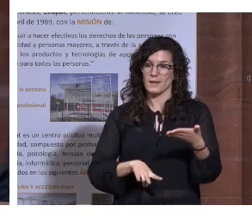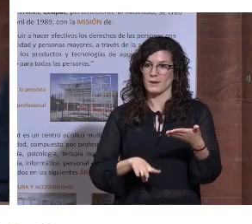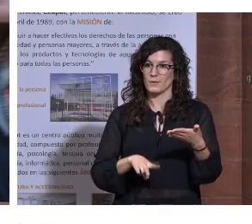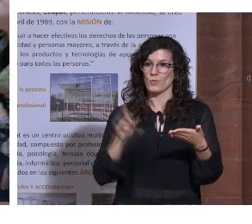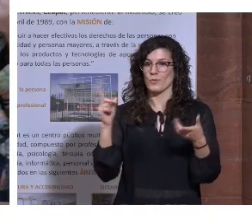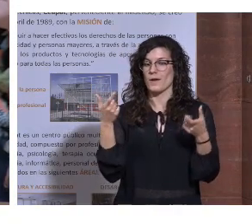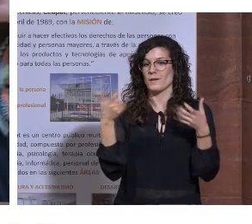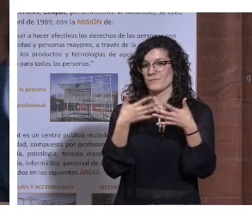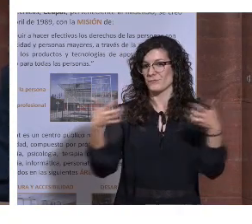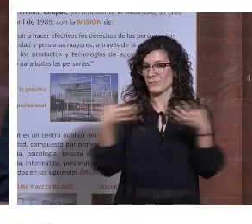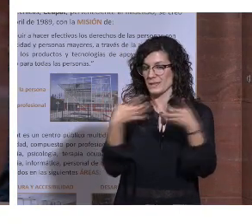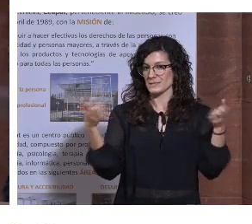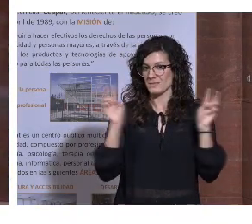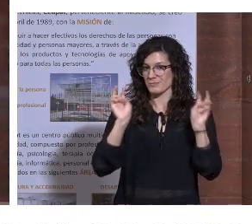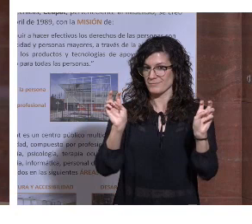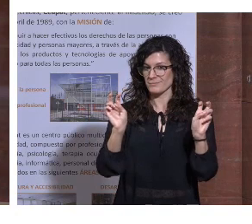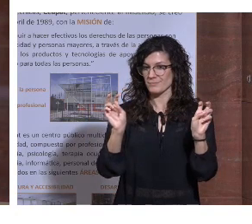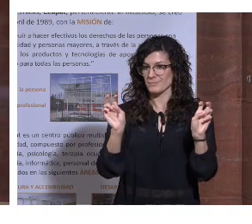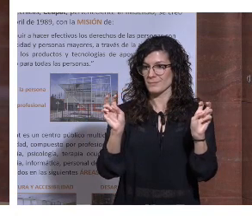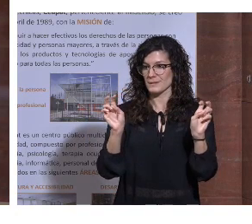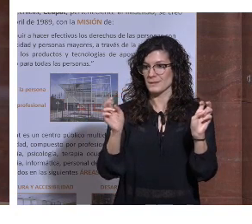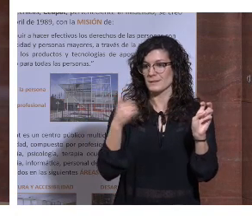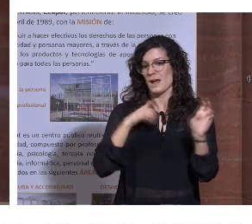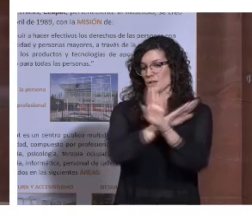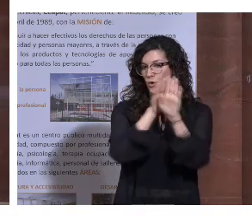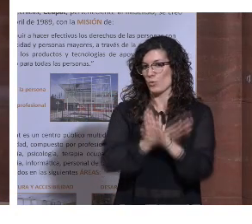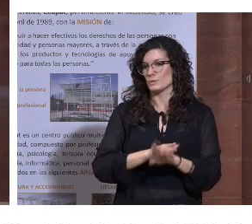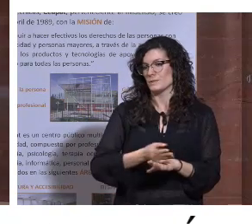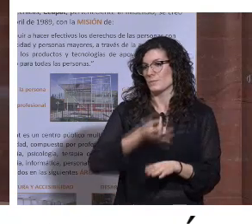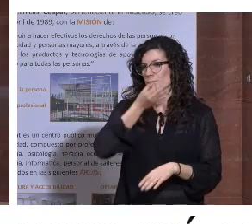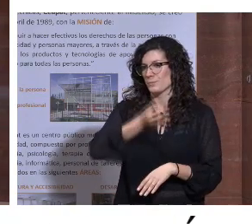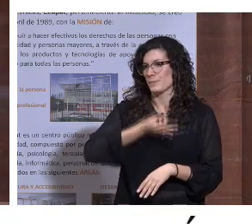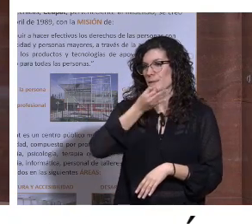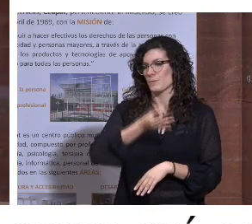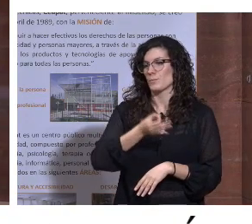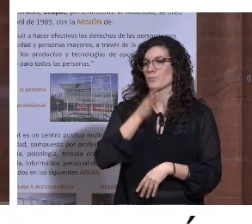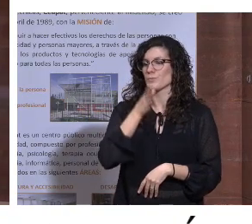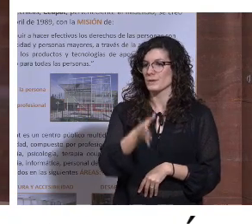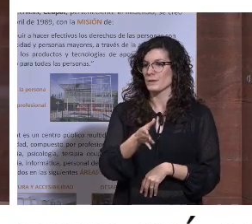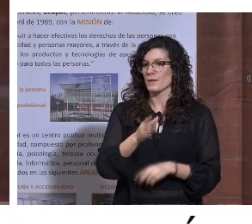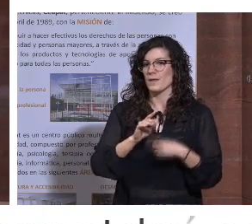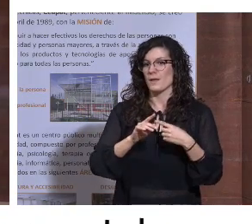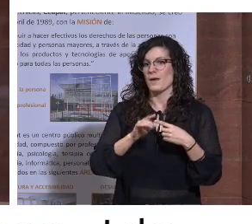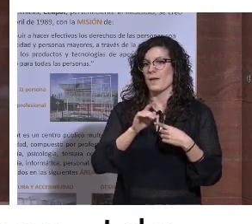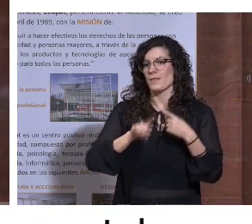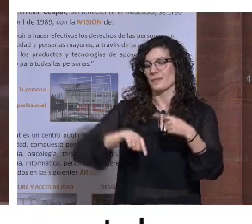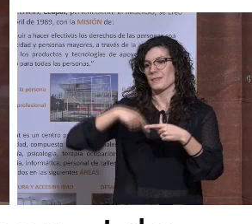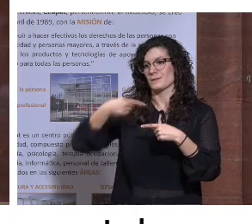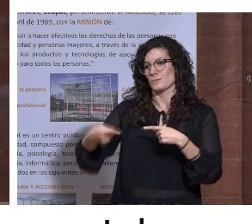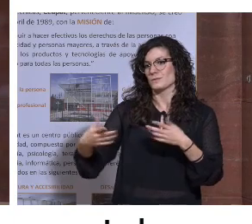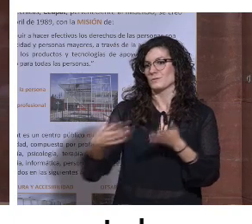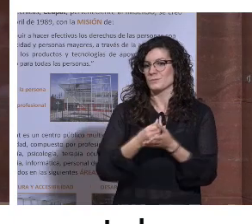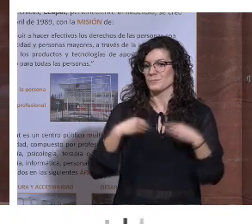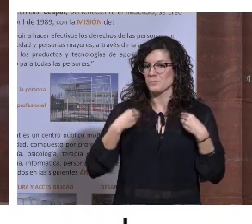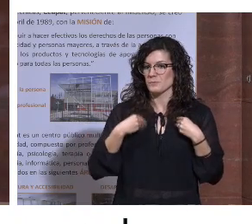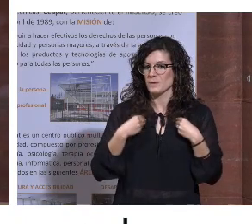una cita que para mí es mi sueño, y con ella voy a terminar, ¿de acuerdo? Porque creo que ahora con lo que viene vamos con el tiempo. Y es una